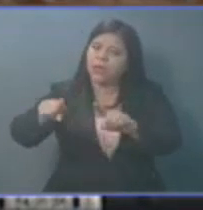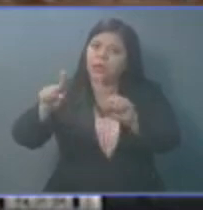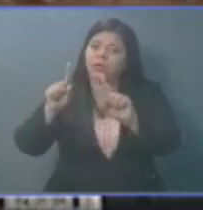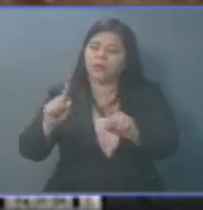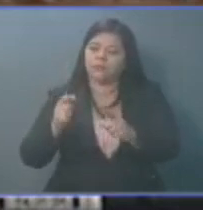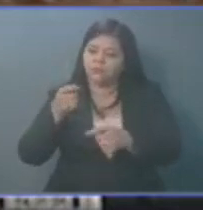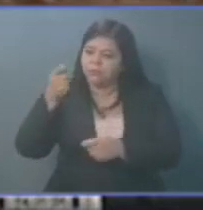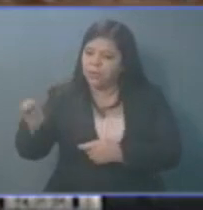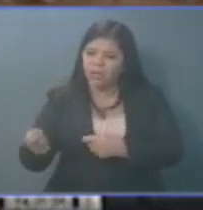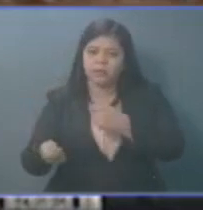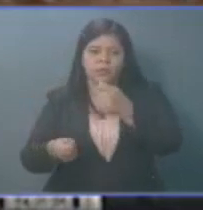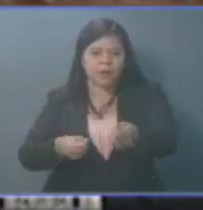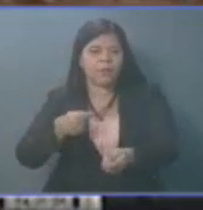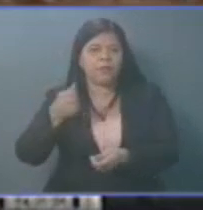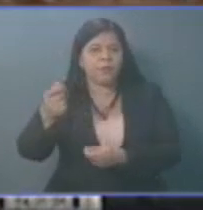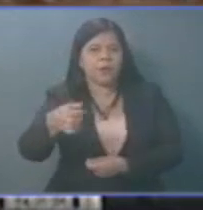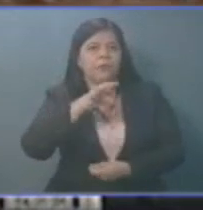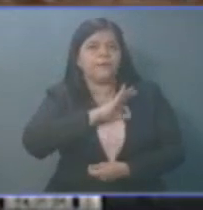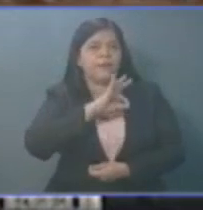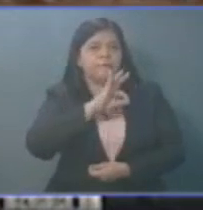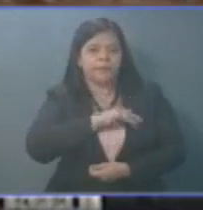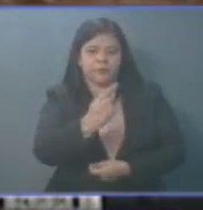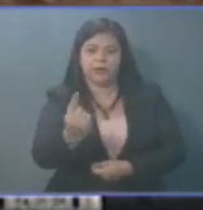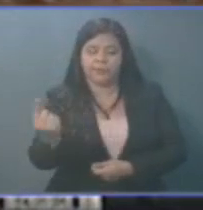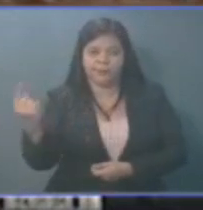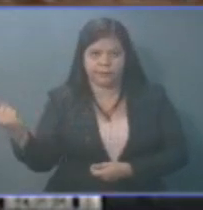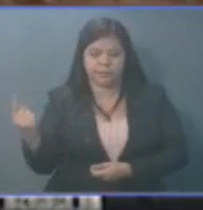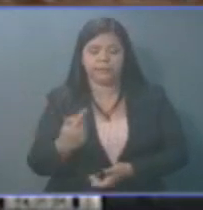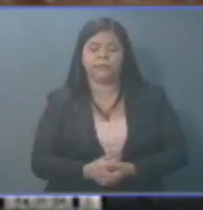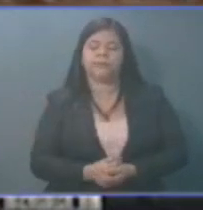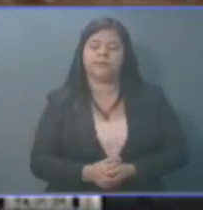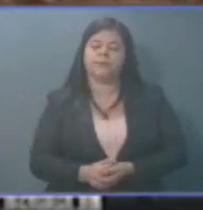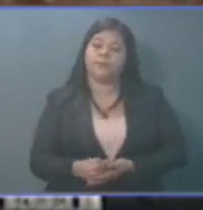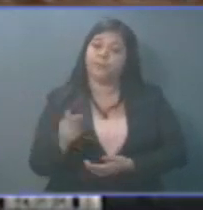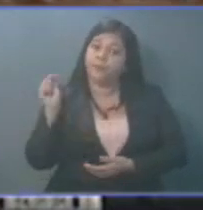el otorgamiento de beneficios. Por lo tanto,